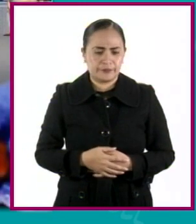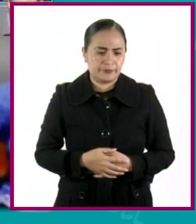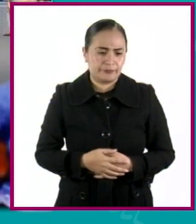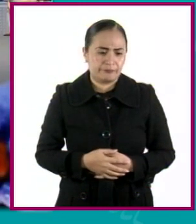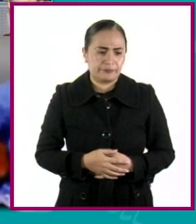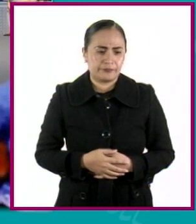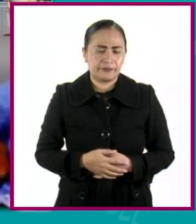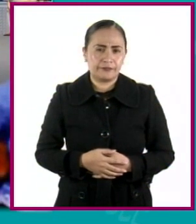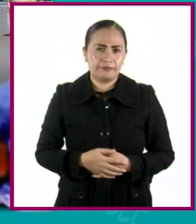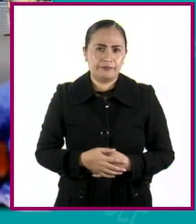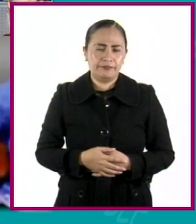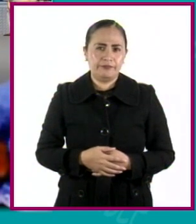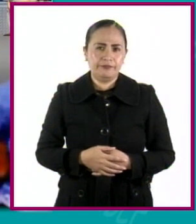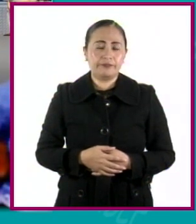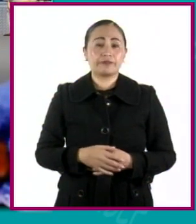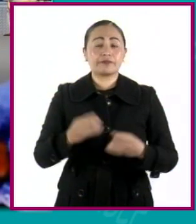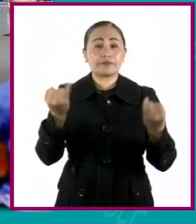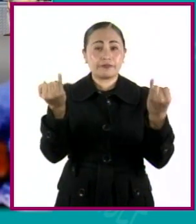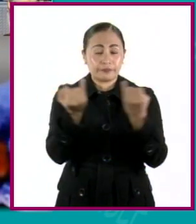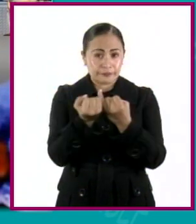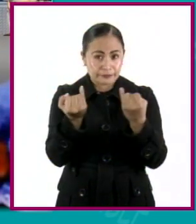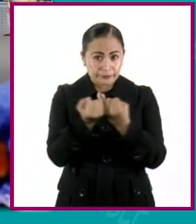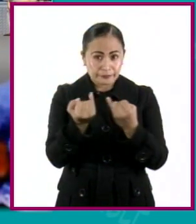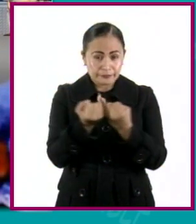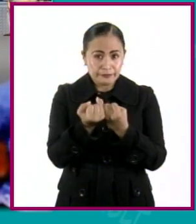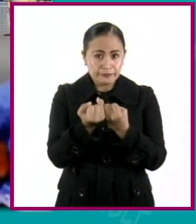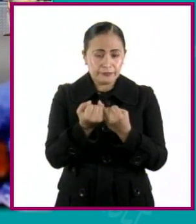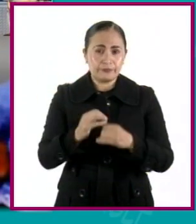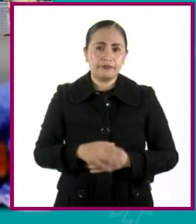Y bueno, no se nos olviden que las contribuciones de